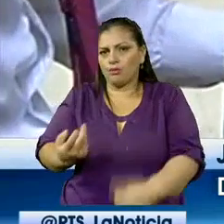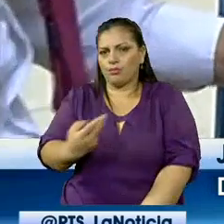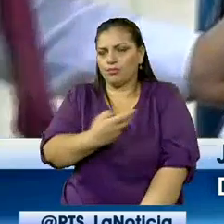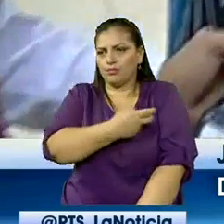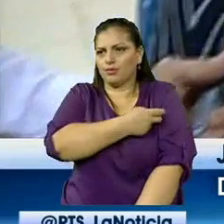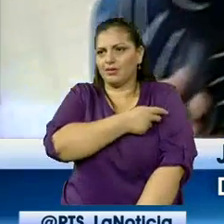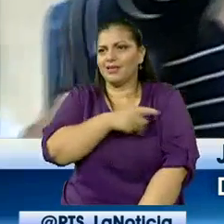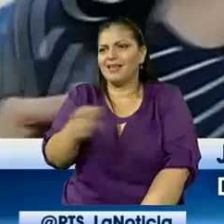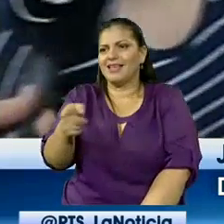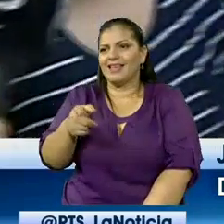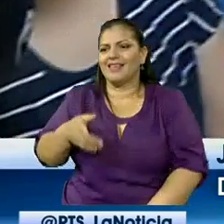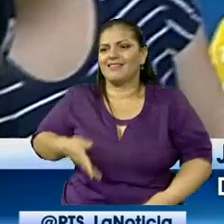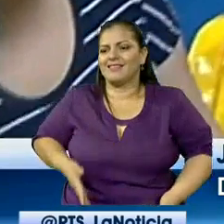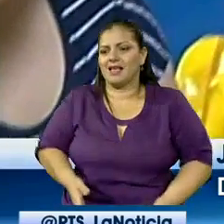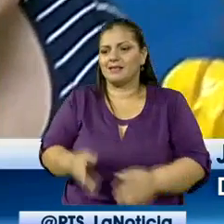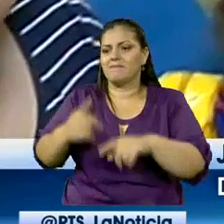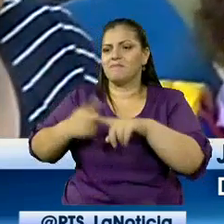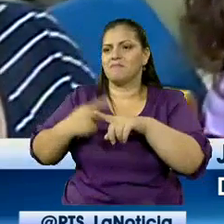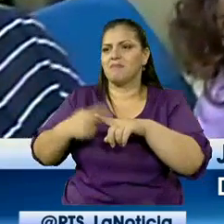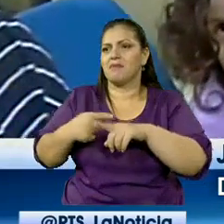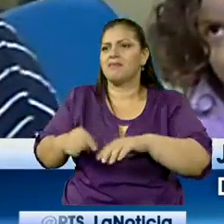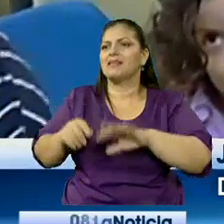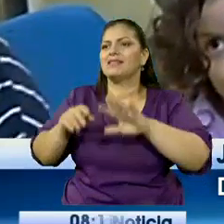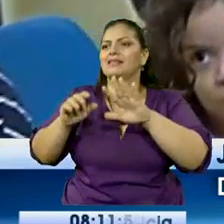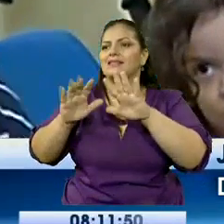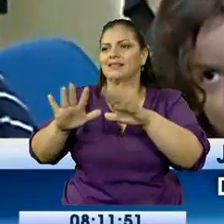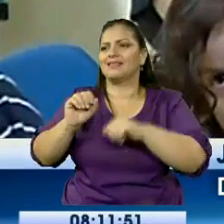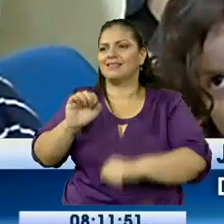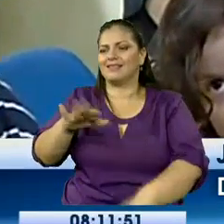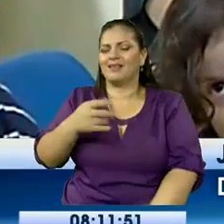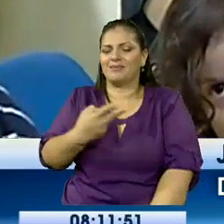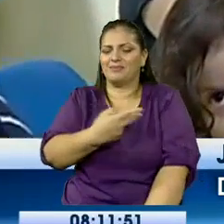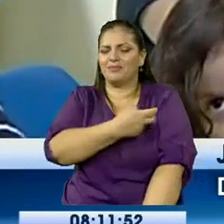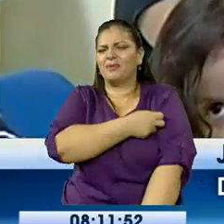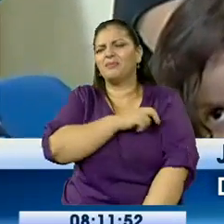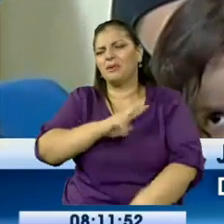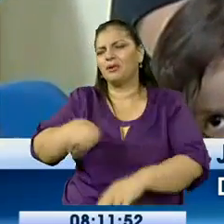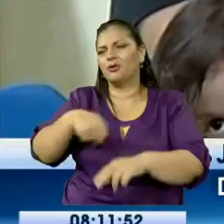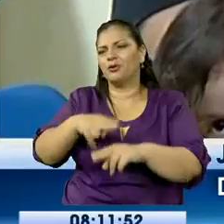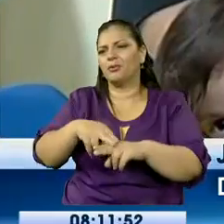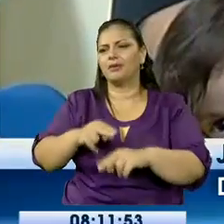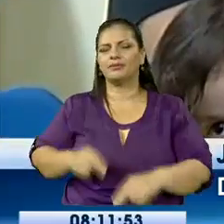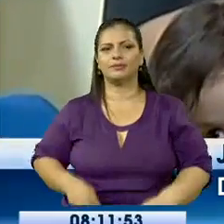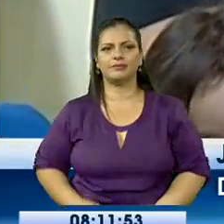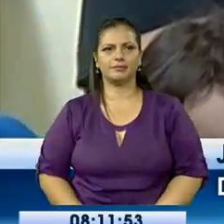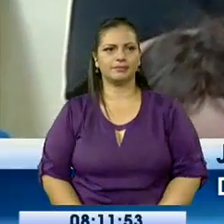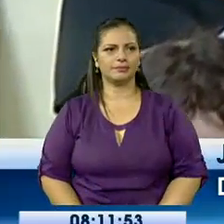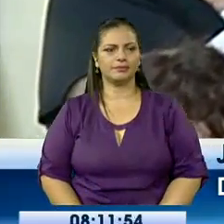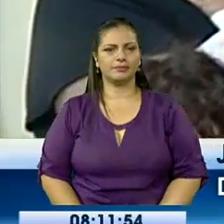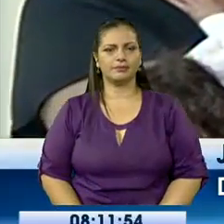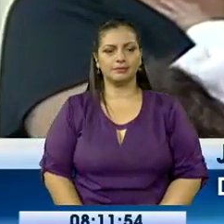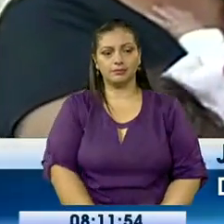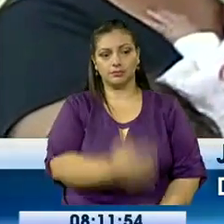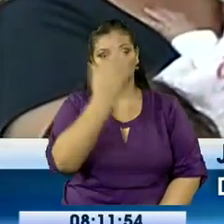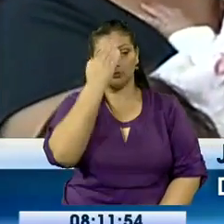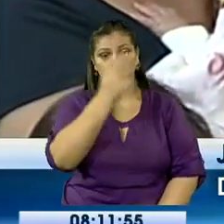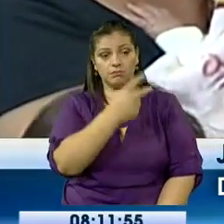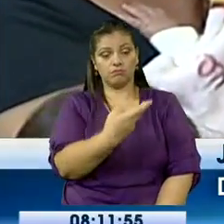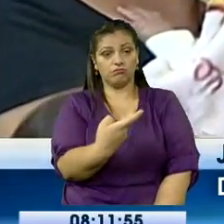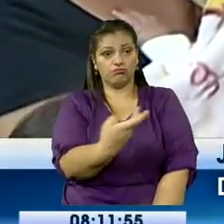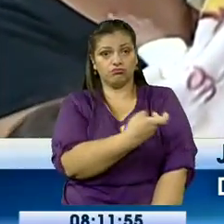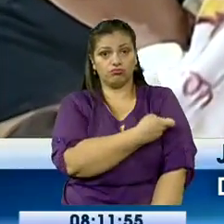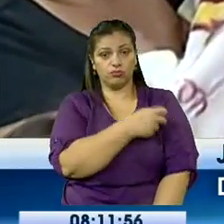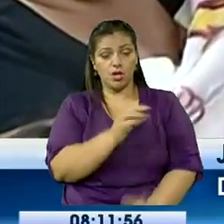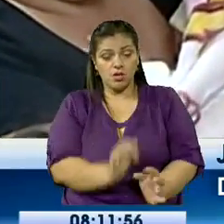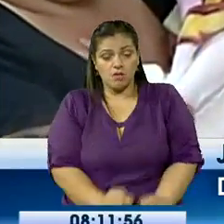y la vacuna normal que le toca. Amiga, ¿tiene conocimiento de la importancia de las vacunas? Claro que sí. Nos está explicando el señor que